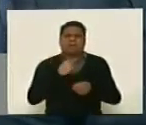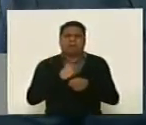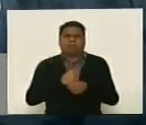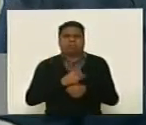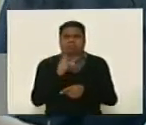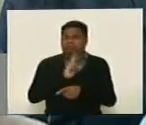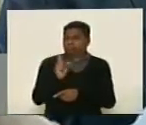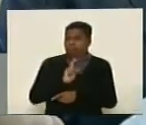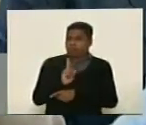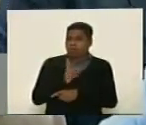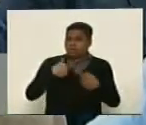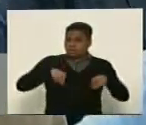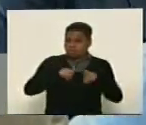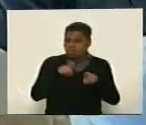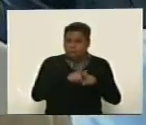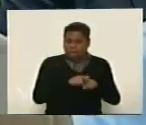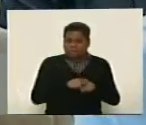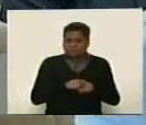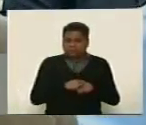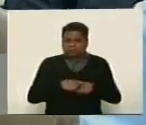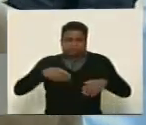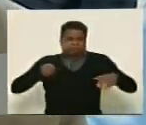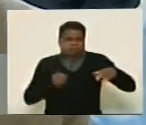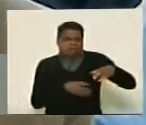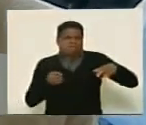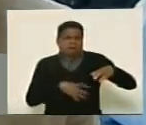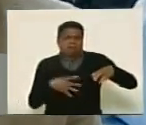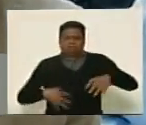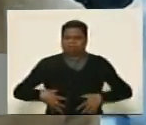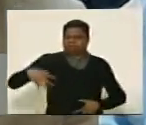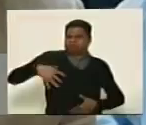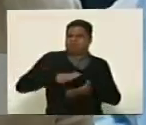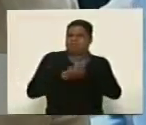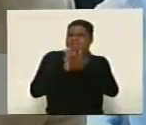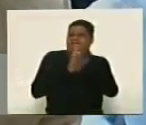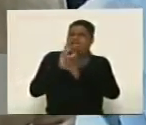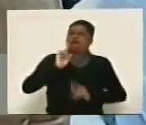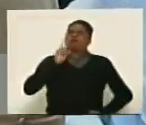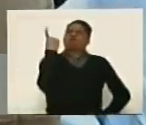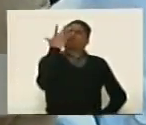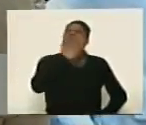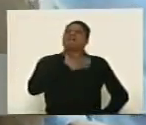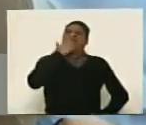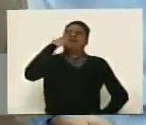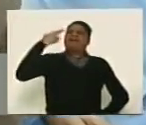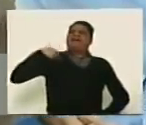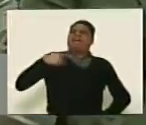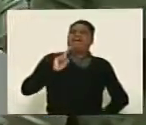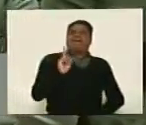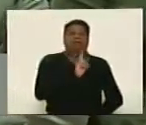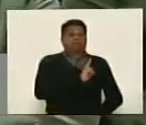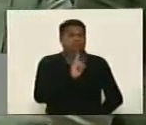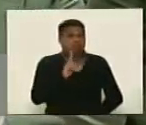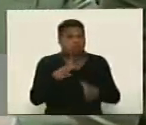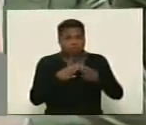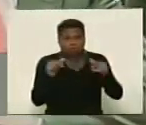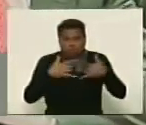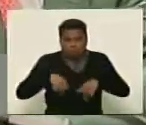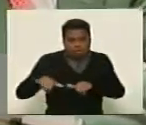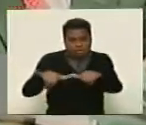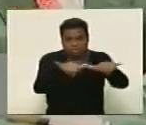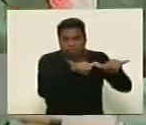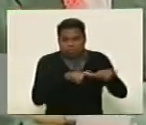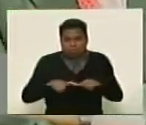la economía burguesa, la economía capitalista. Nosotros estamos avanzando, y además un modelo